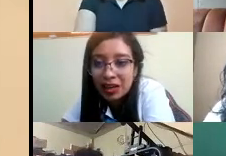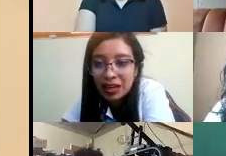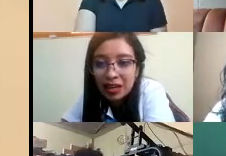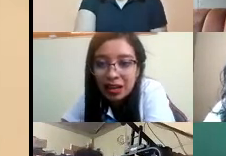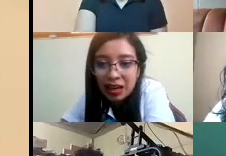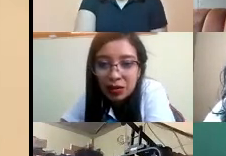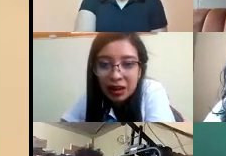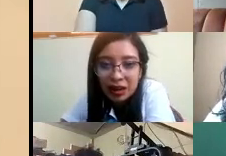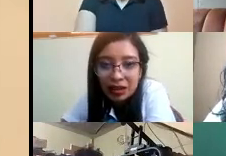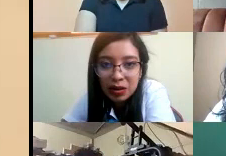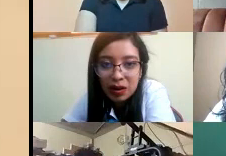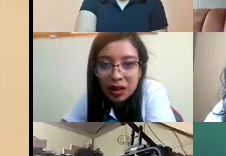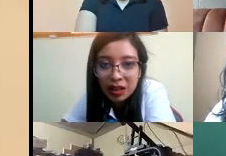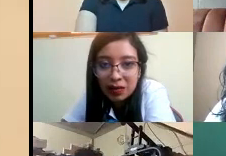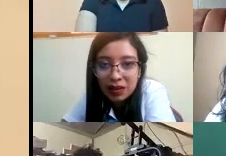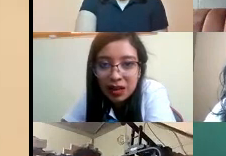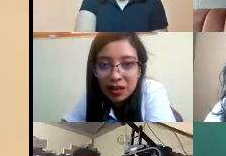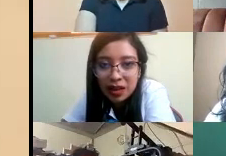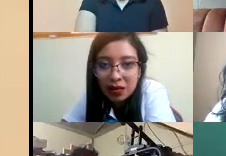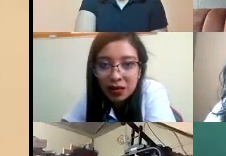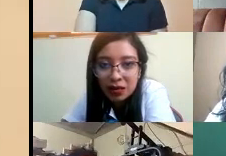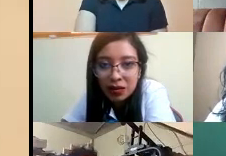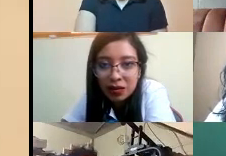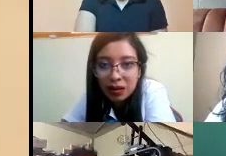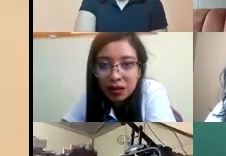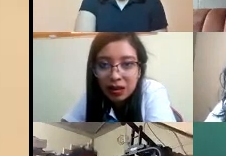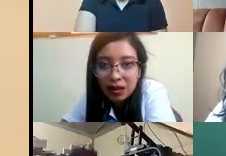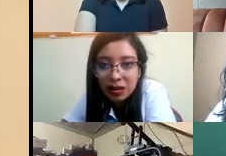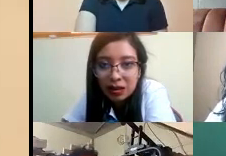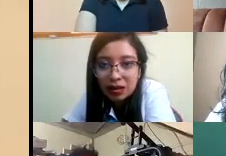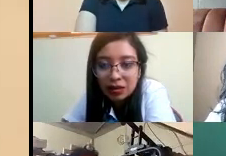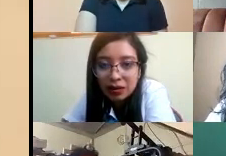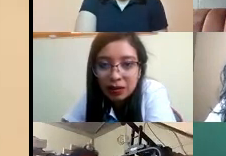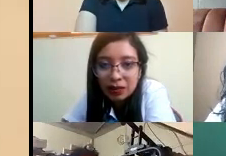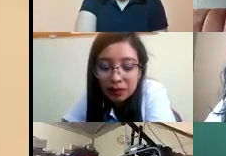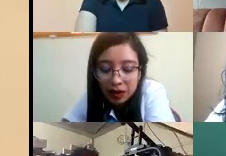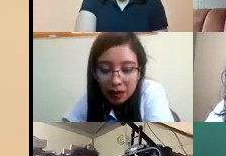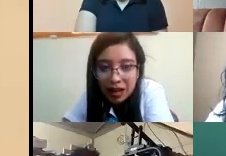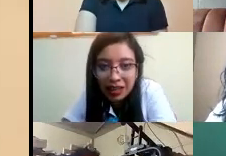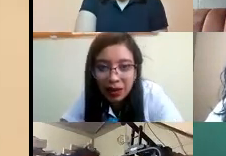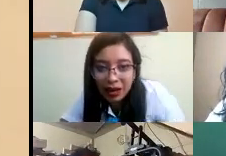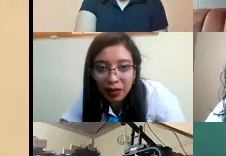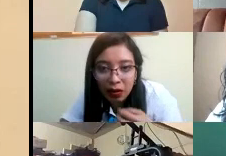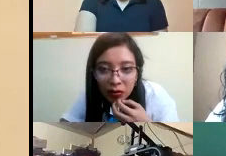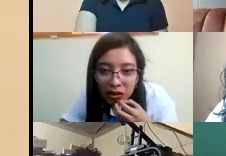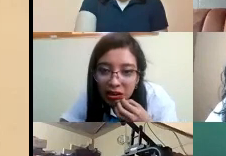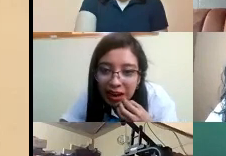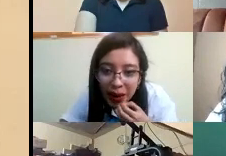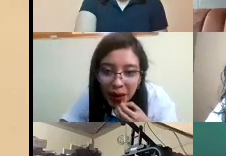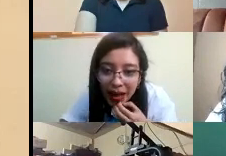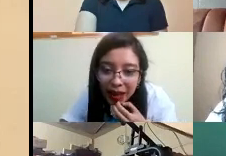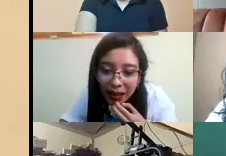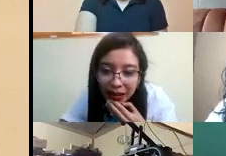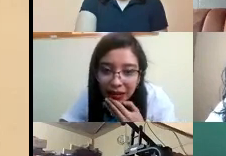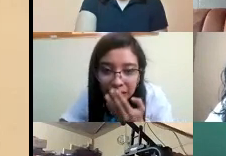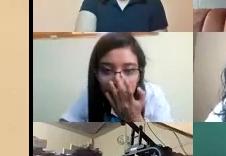En la pantalla podemos observar una fotografía, profesor Marco Antonio, con un grupo de personas celebrando y